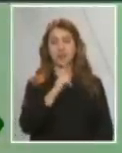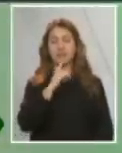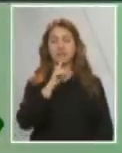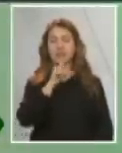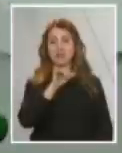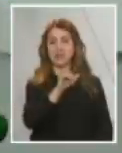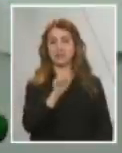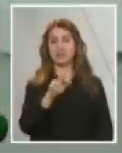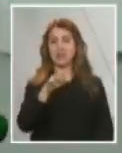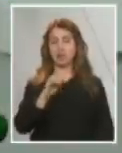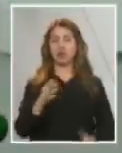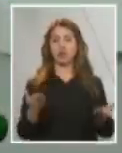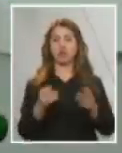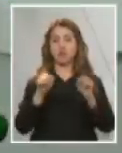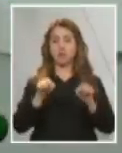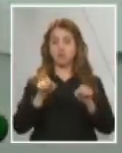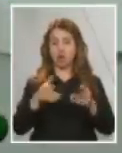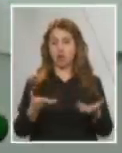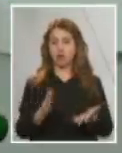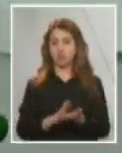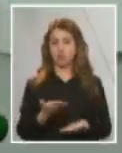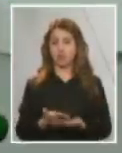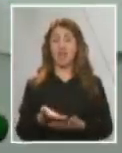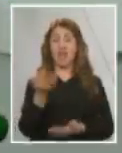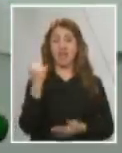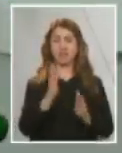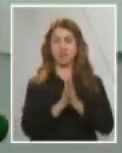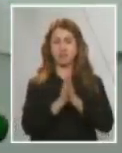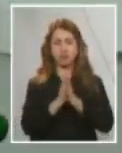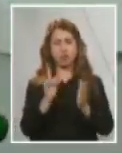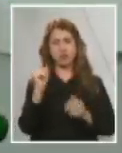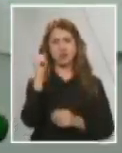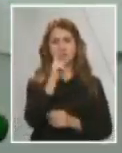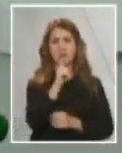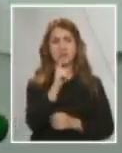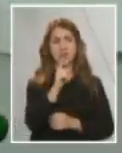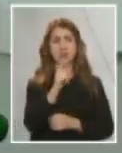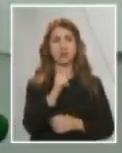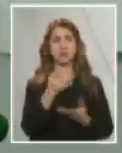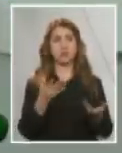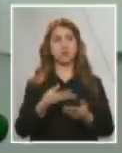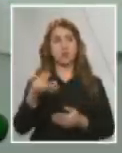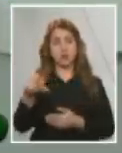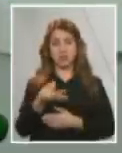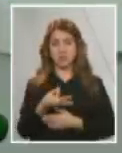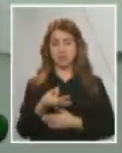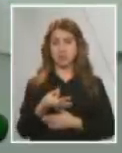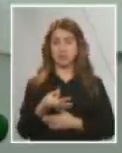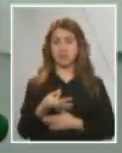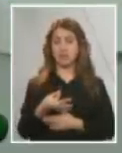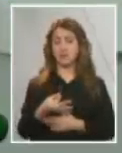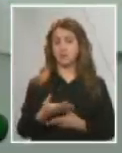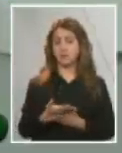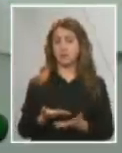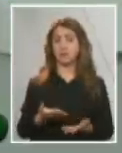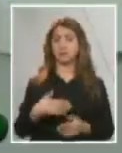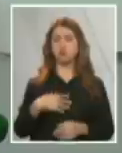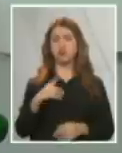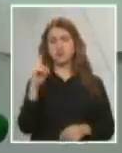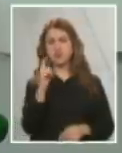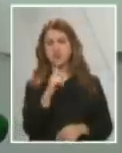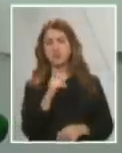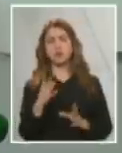ahora? Bueno, antes era demasiado complicado. Como comentaba en la nota, me